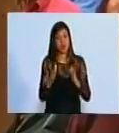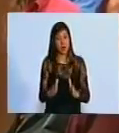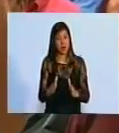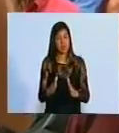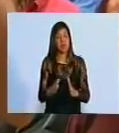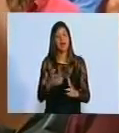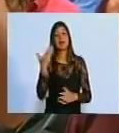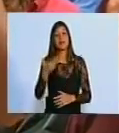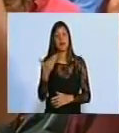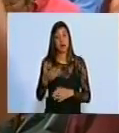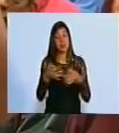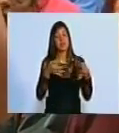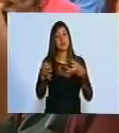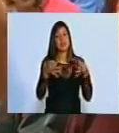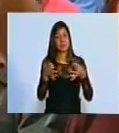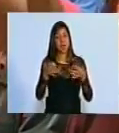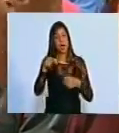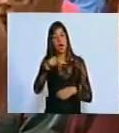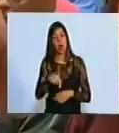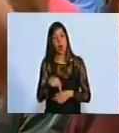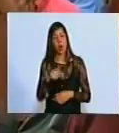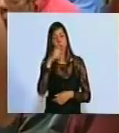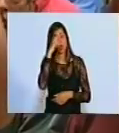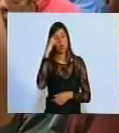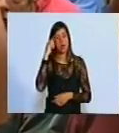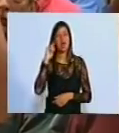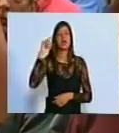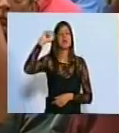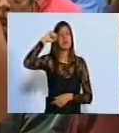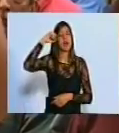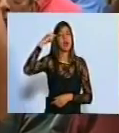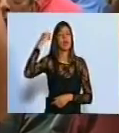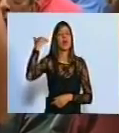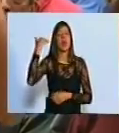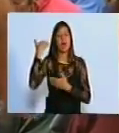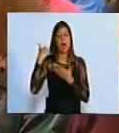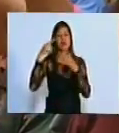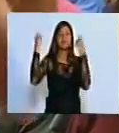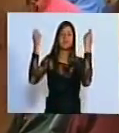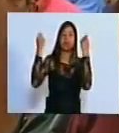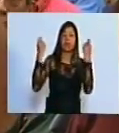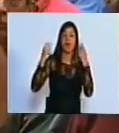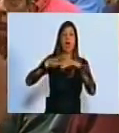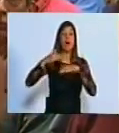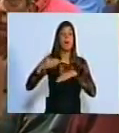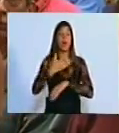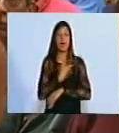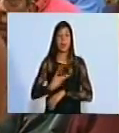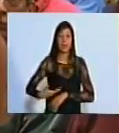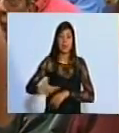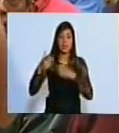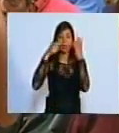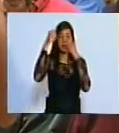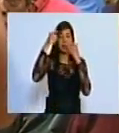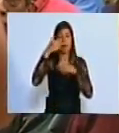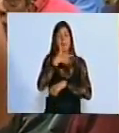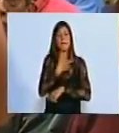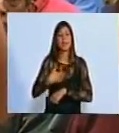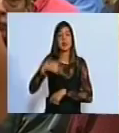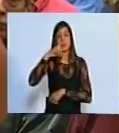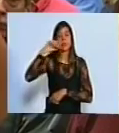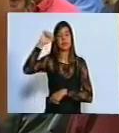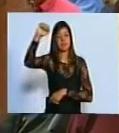Es importante destacar que hoy, además de recordar esto, lo celebramos porque pues el presidente Hugo Chávez y el presidente Nicolás